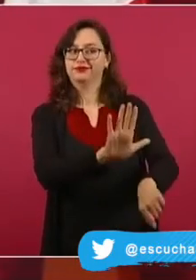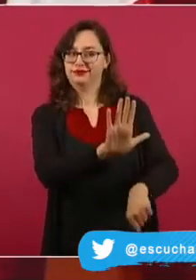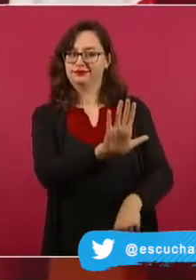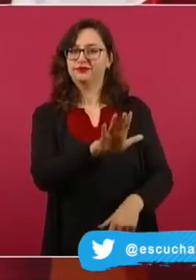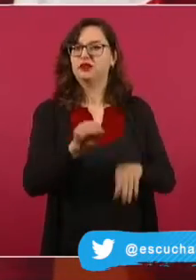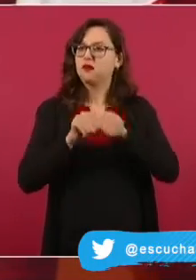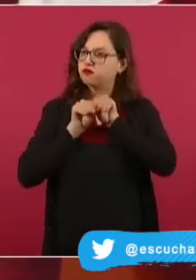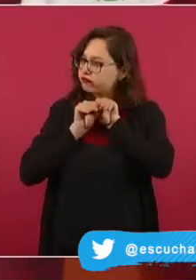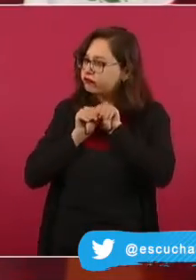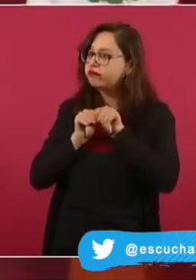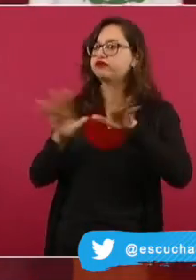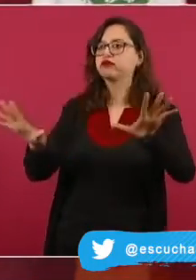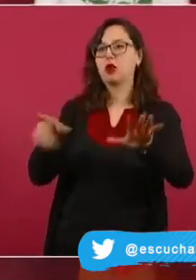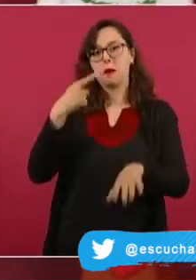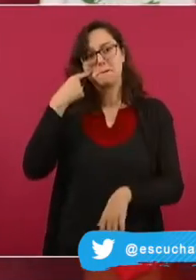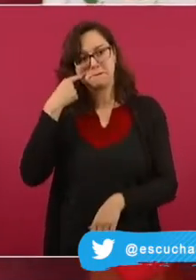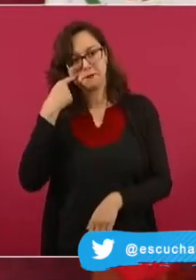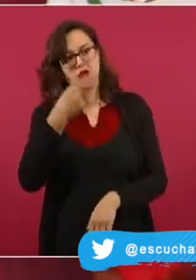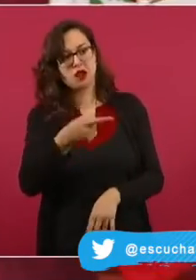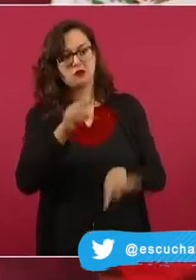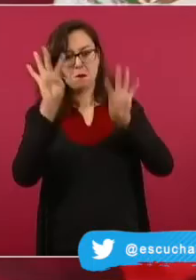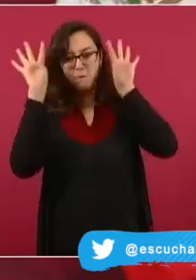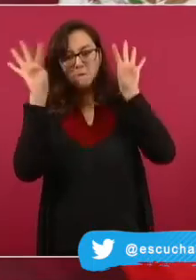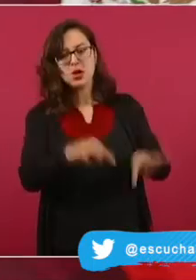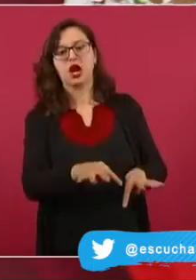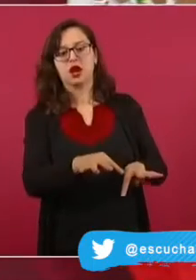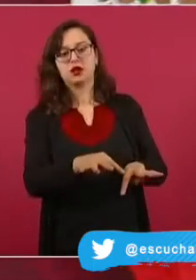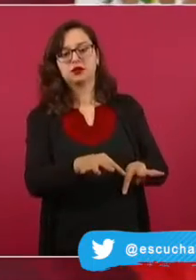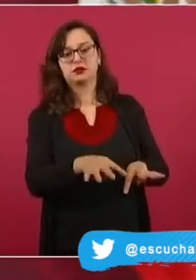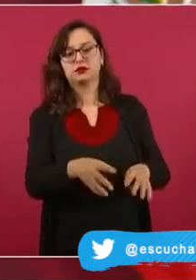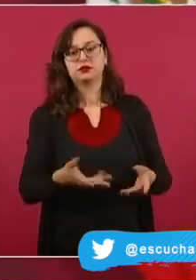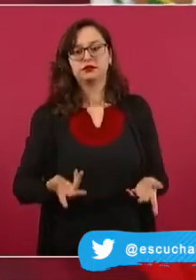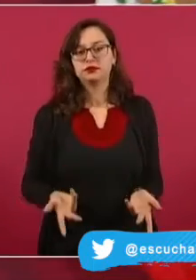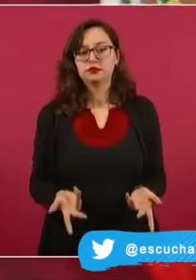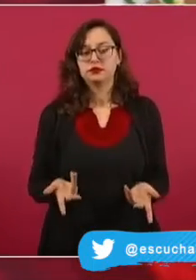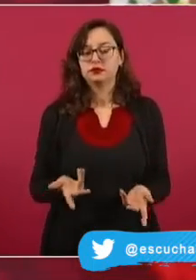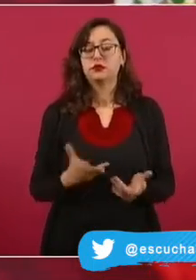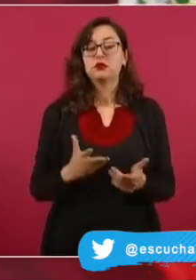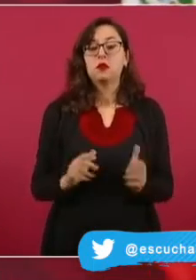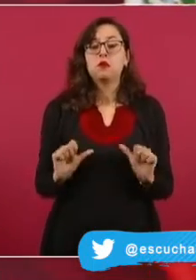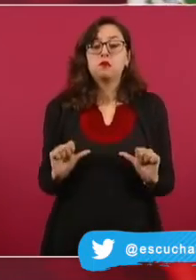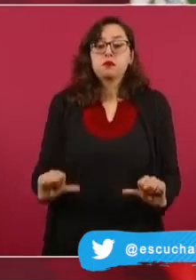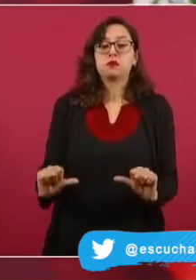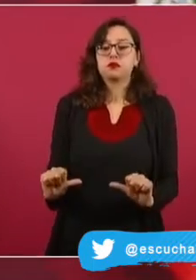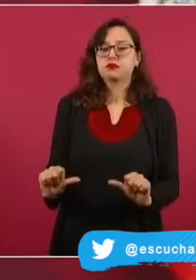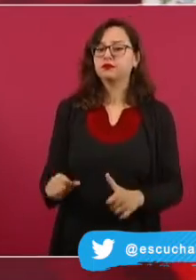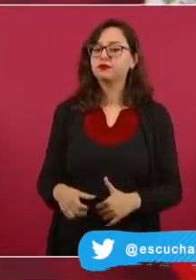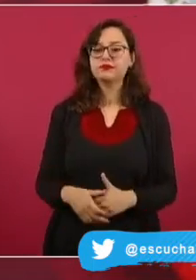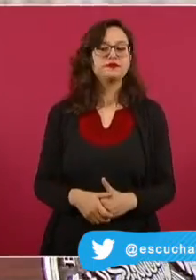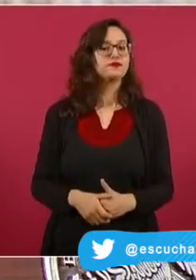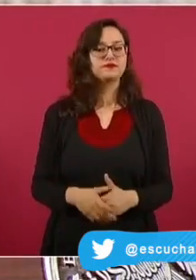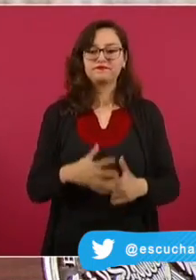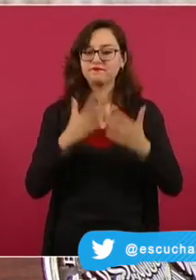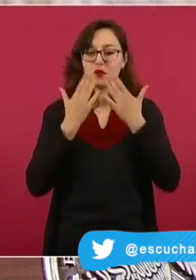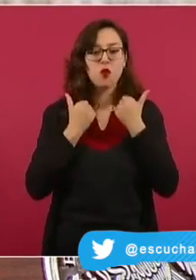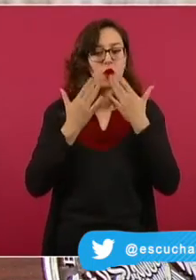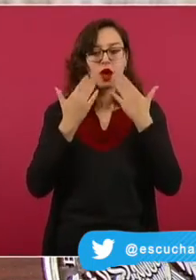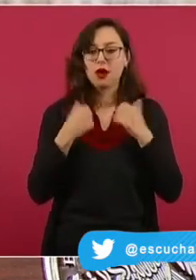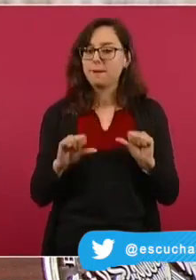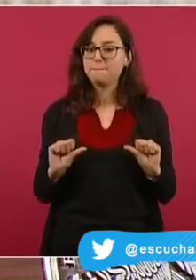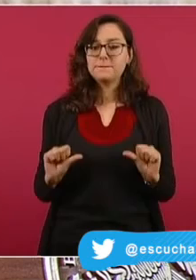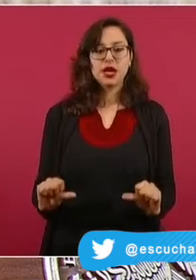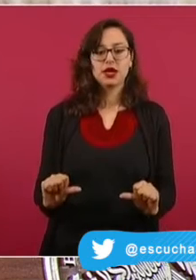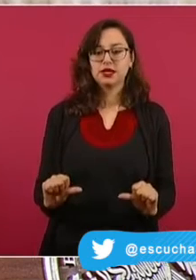gente necesita y quiere trabajo. Pero también esta problemática tiene que ver con las próximas elecciones en Estados Unidos.